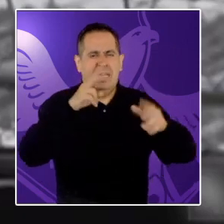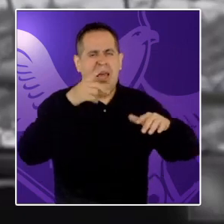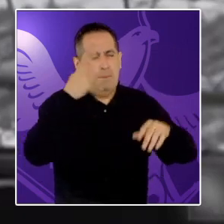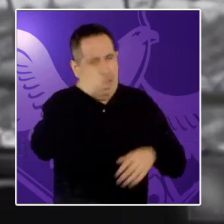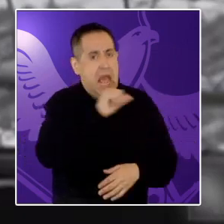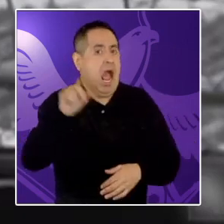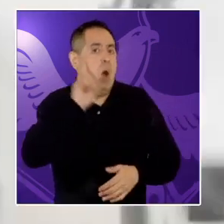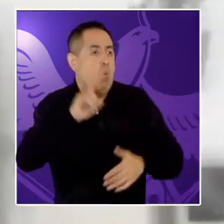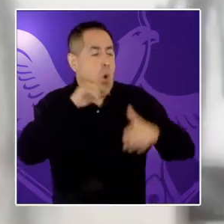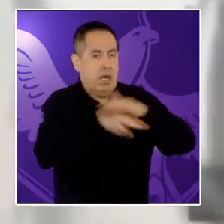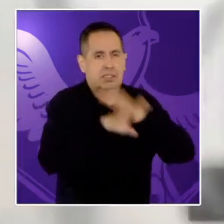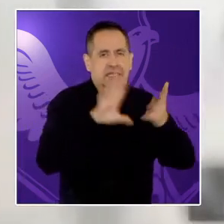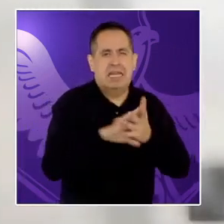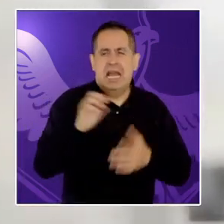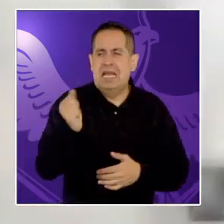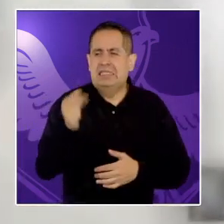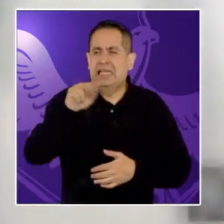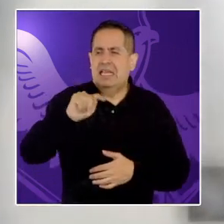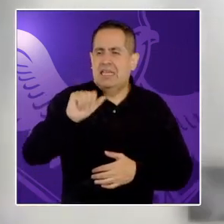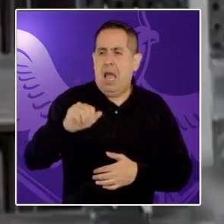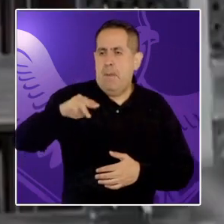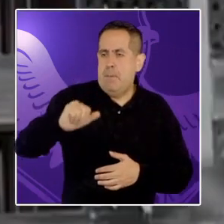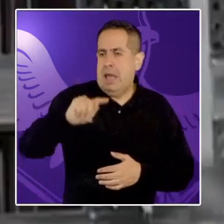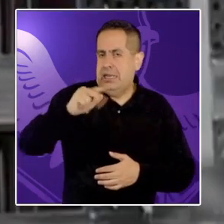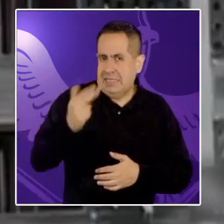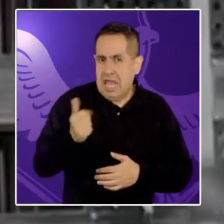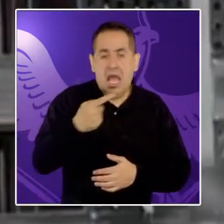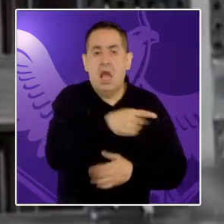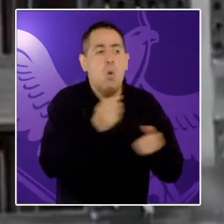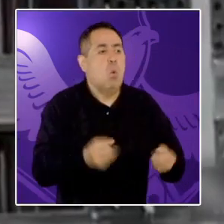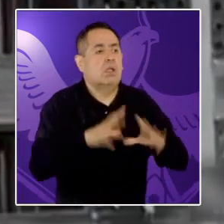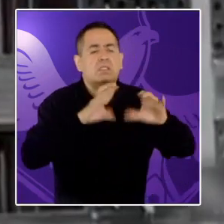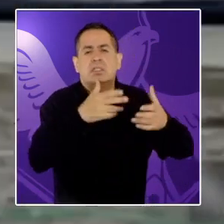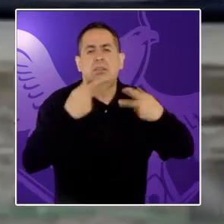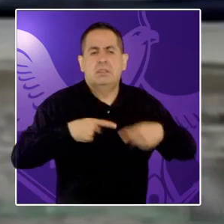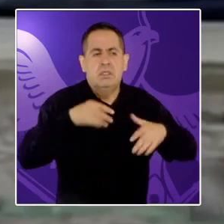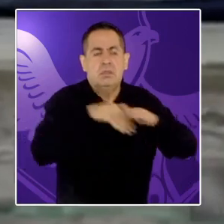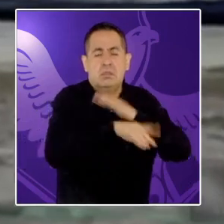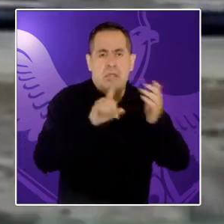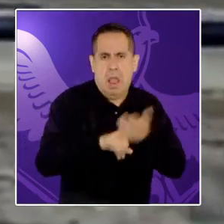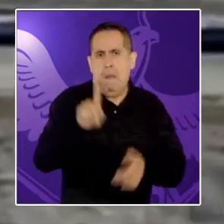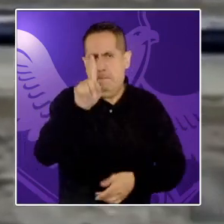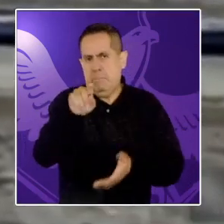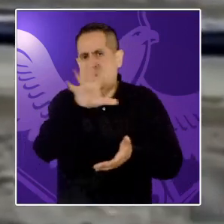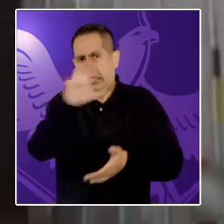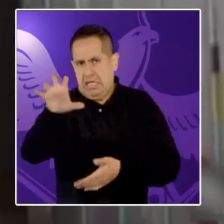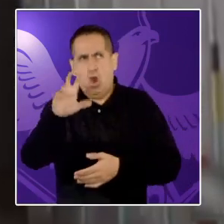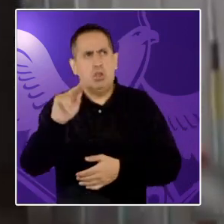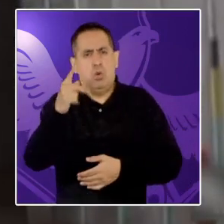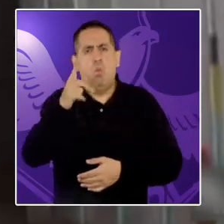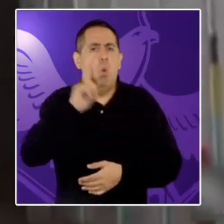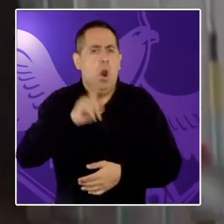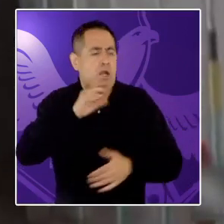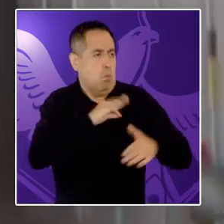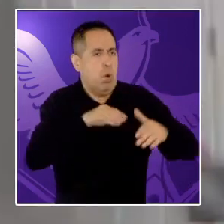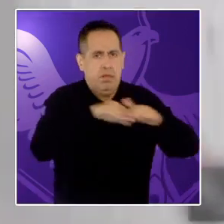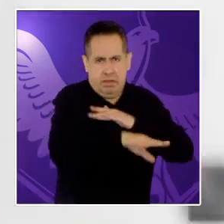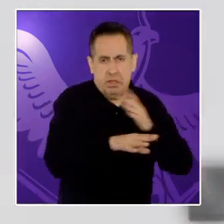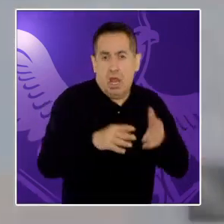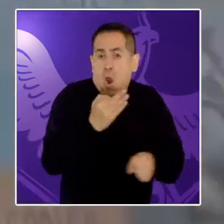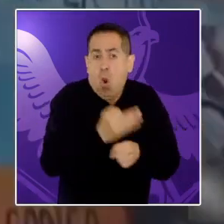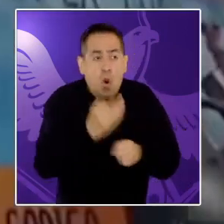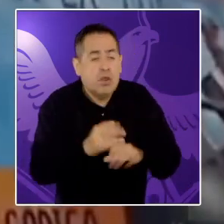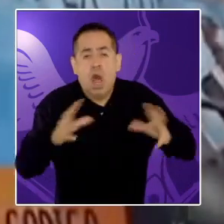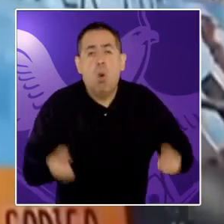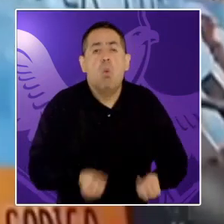México, el Centro Femenil de Reinserción Social Santa Marta Acatitla fue diseñada para recibir una población de